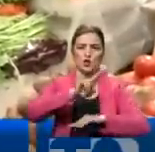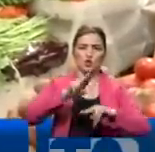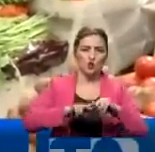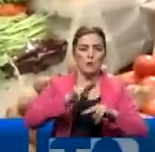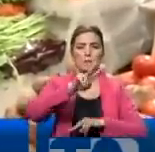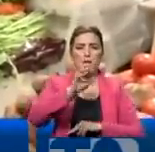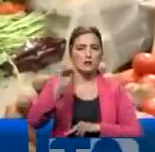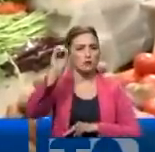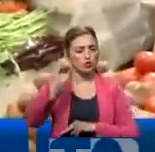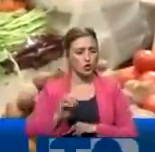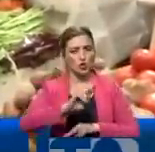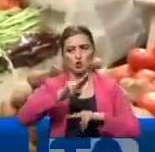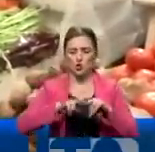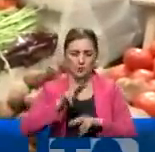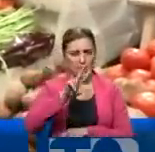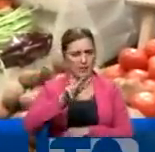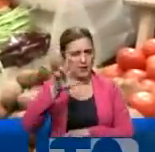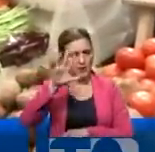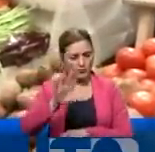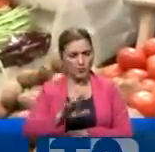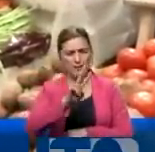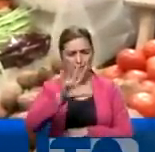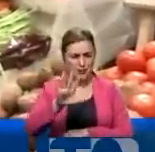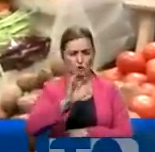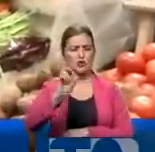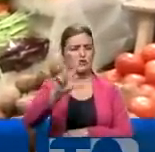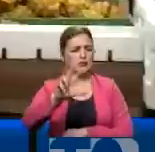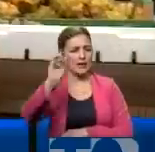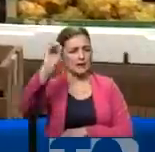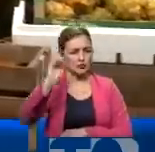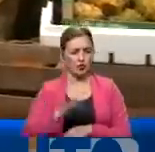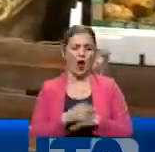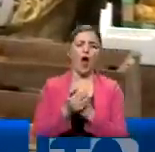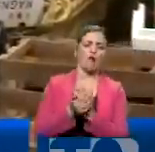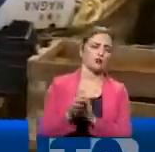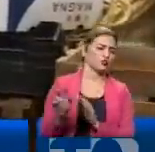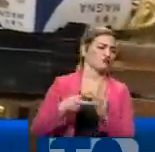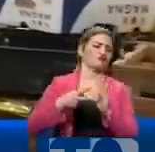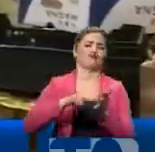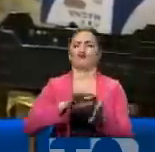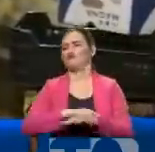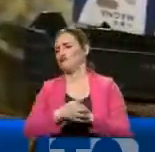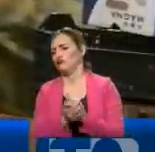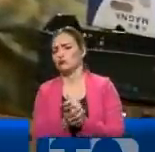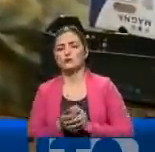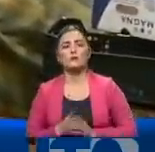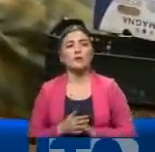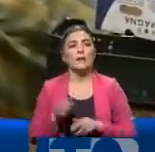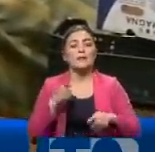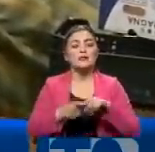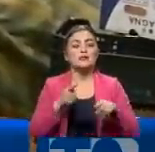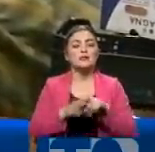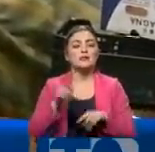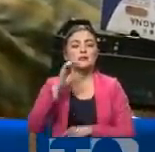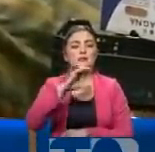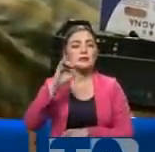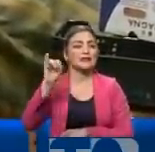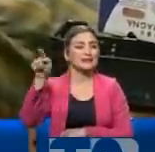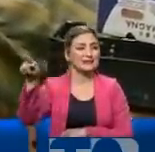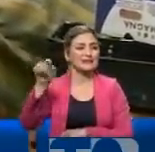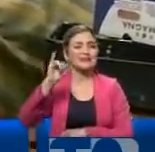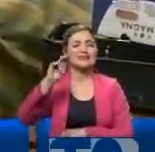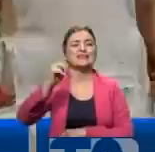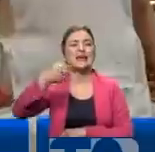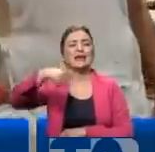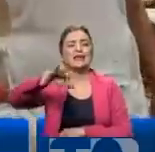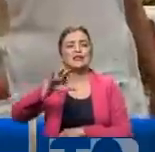suba superior a un 25-30% ya es abuso. En el mercado de Iñaquito algunos puestos estuvieron cerrados, pues